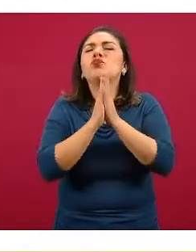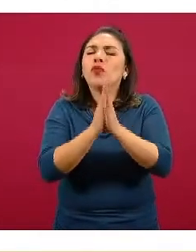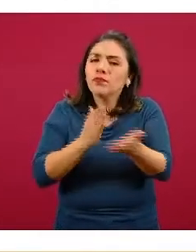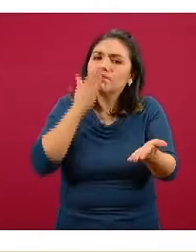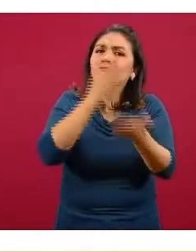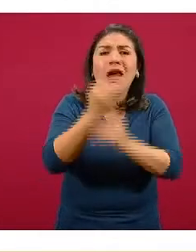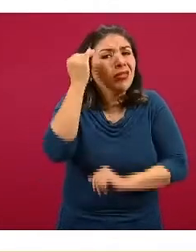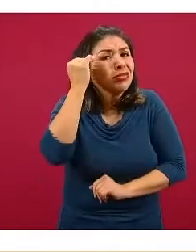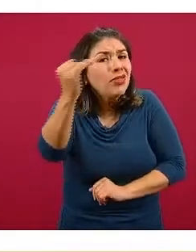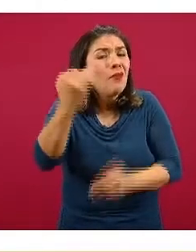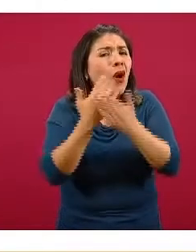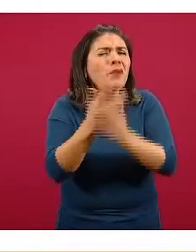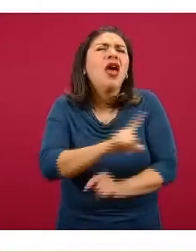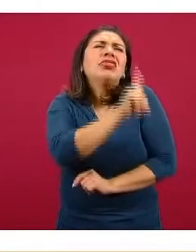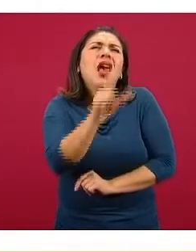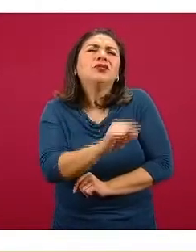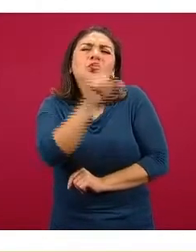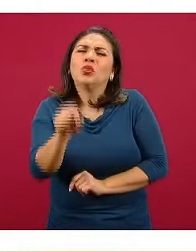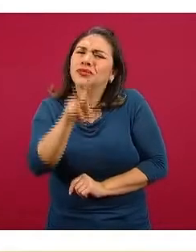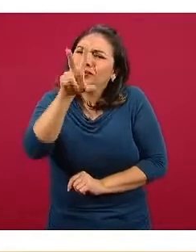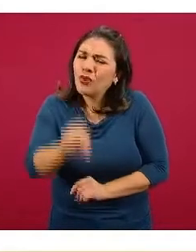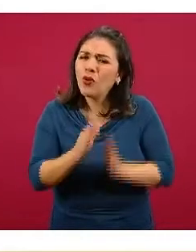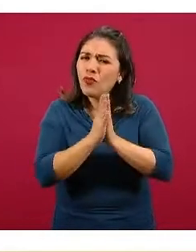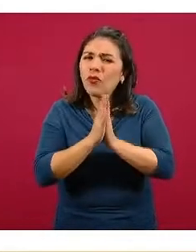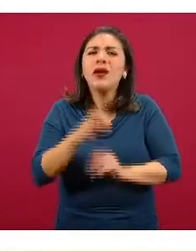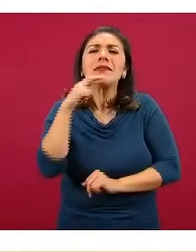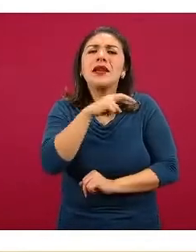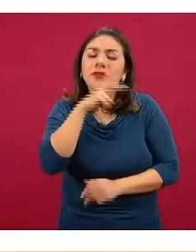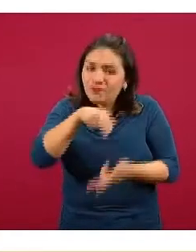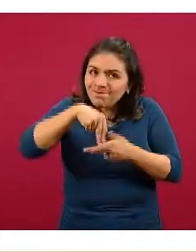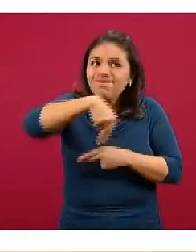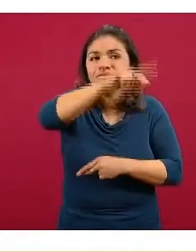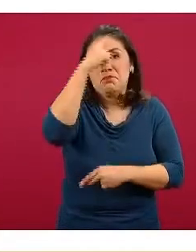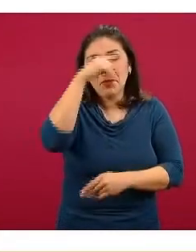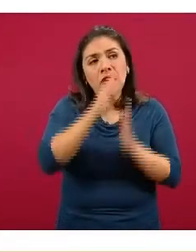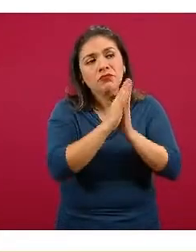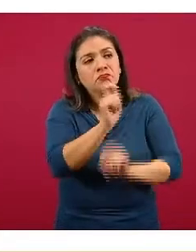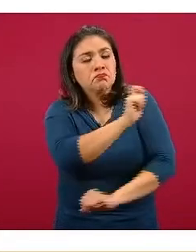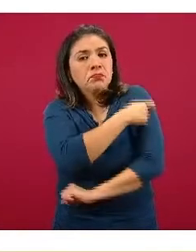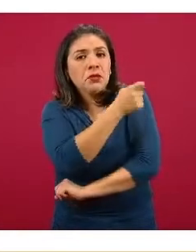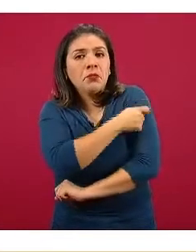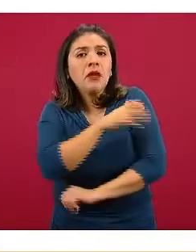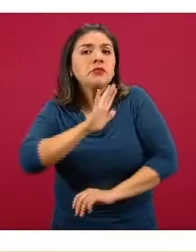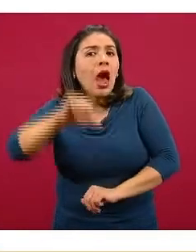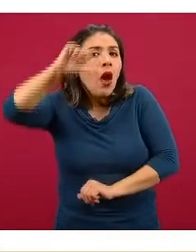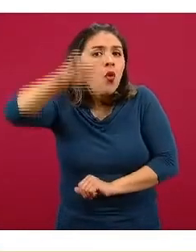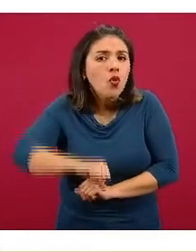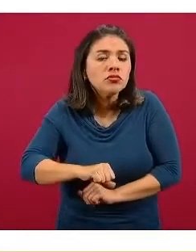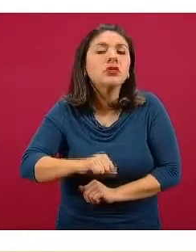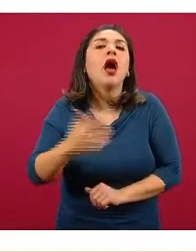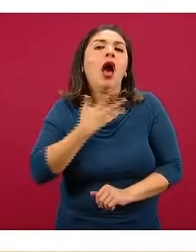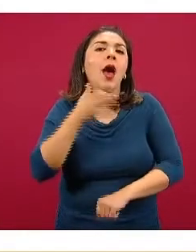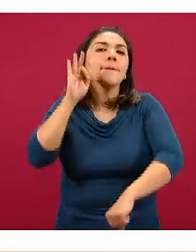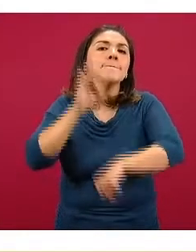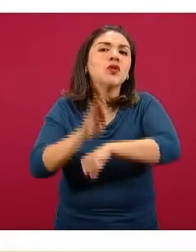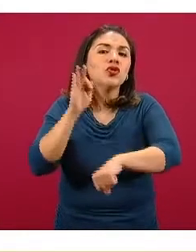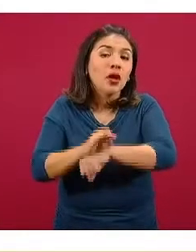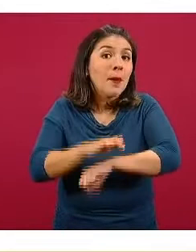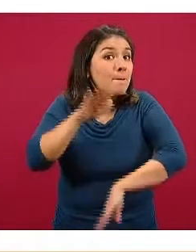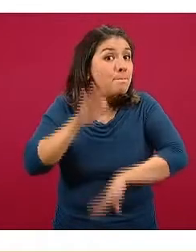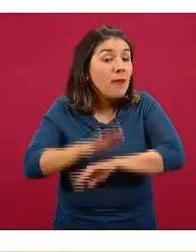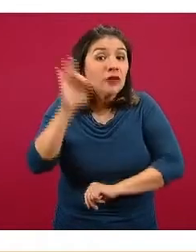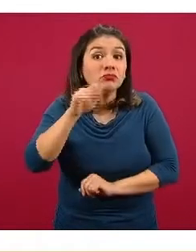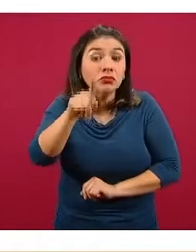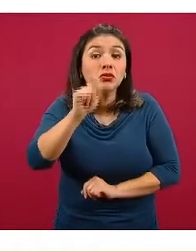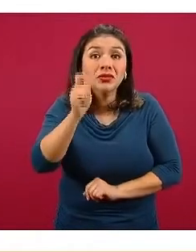no demoremos, no dejemos pasar más tiempo, acudamos a demandar esta vacuna, apliquémosla, sobre todo o